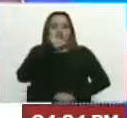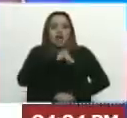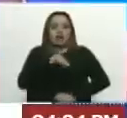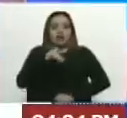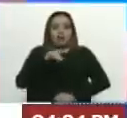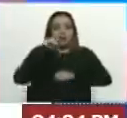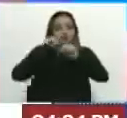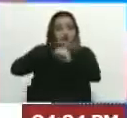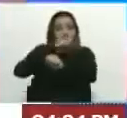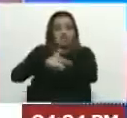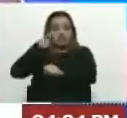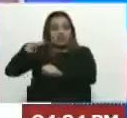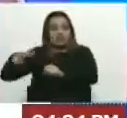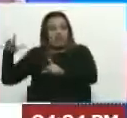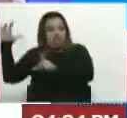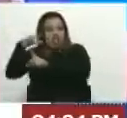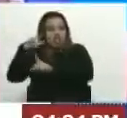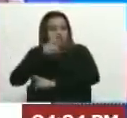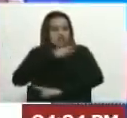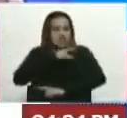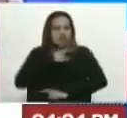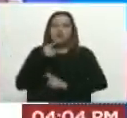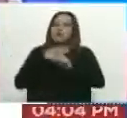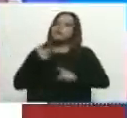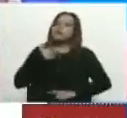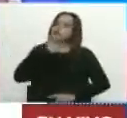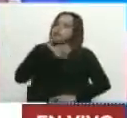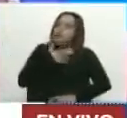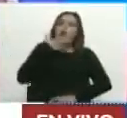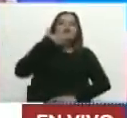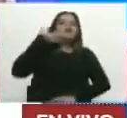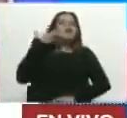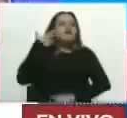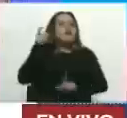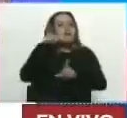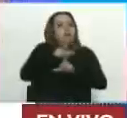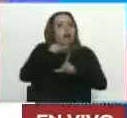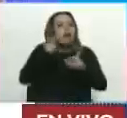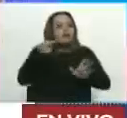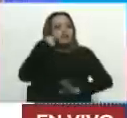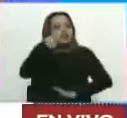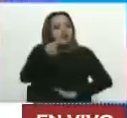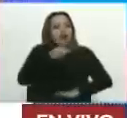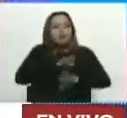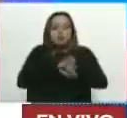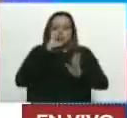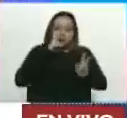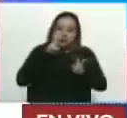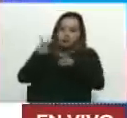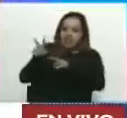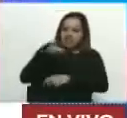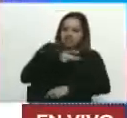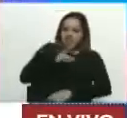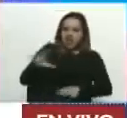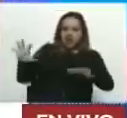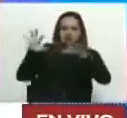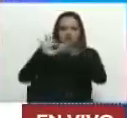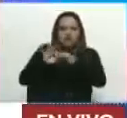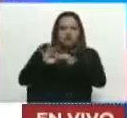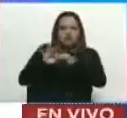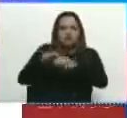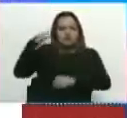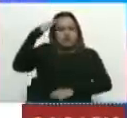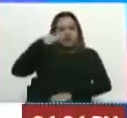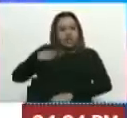Chile, ¿no? Y de las cuales me sigo sintiendo muy orgulloso por lo demás. Porque cuando uno mira la Unión Cívico-Militar y cuando mira la doctrina instalada